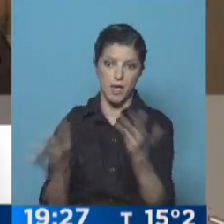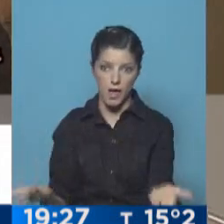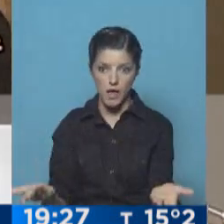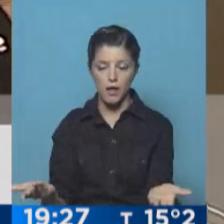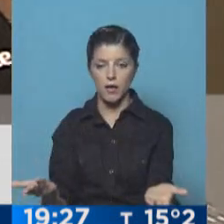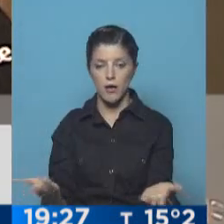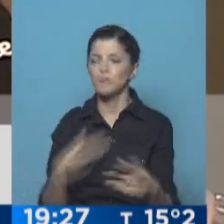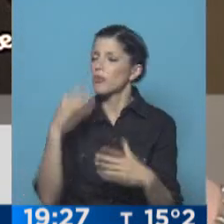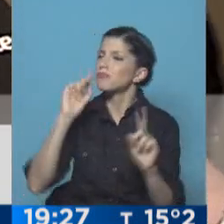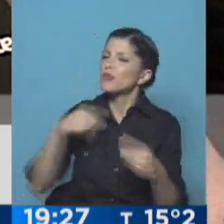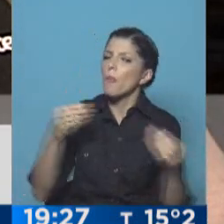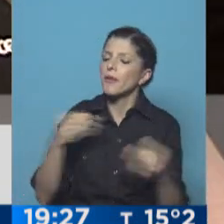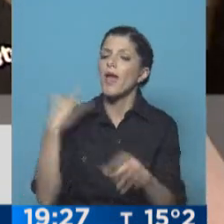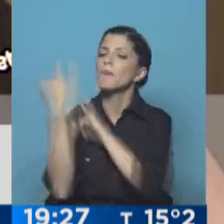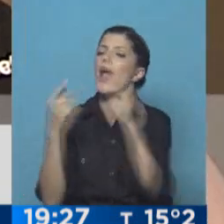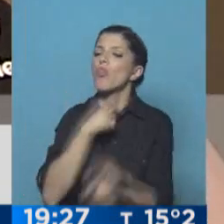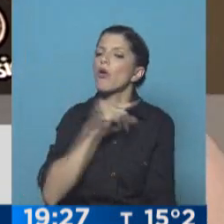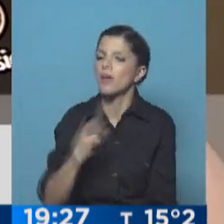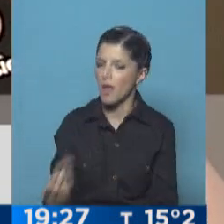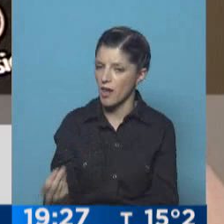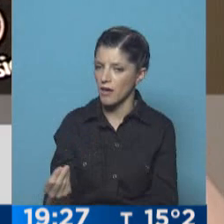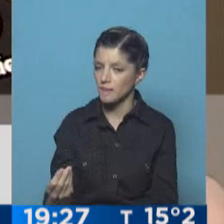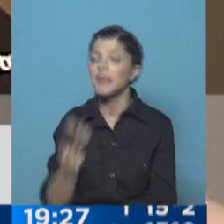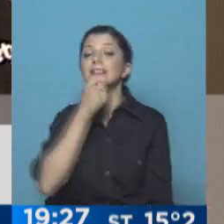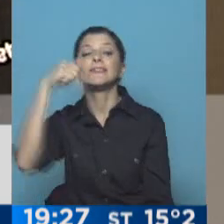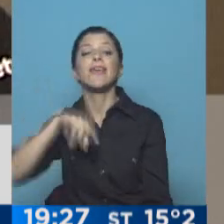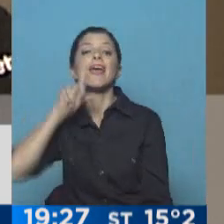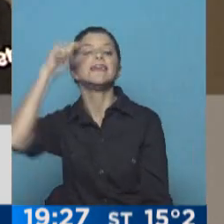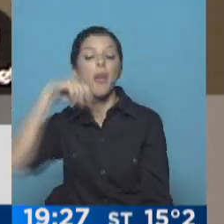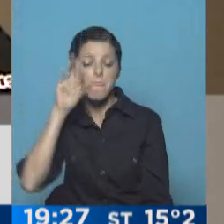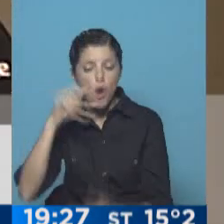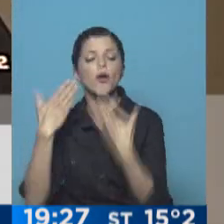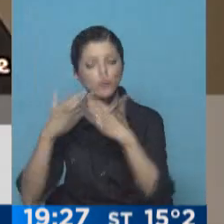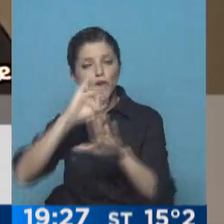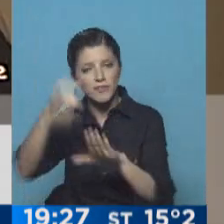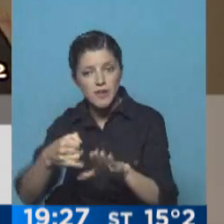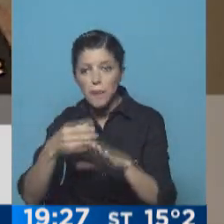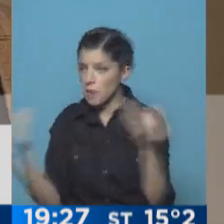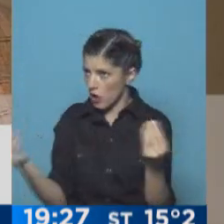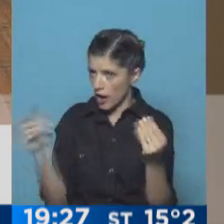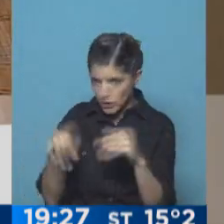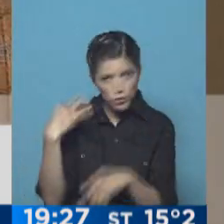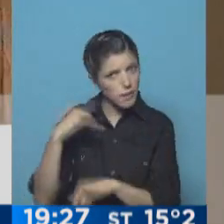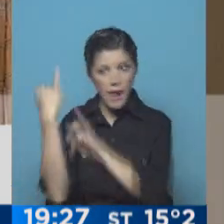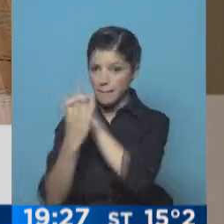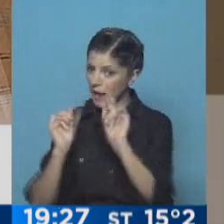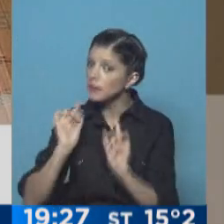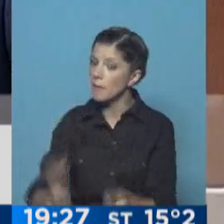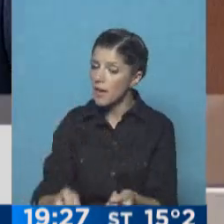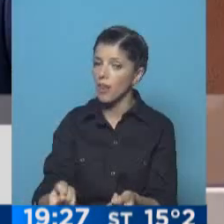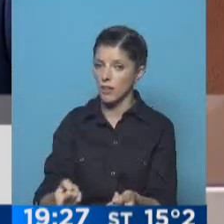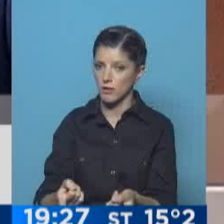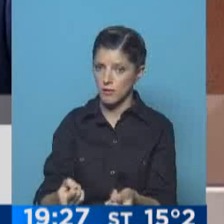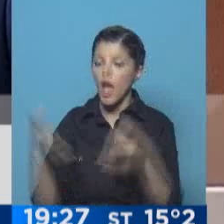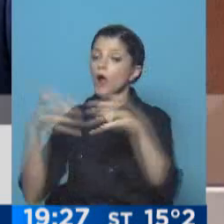No se entiende bien por qué no se la quieren dar. Digamos, el hecho de que Niembro haya renunciado no disculpa políticamente a Mauricio Macri ni al